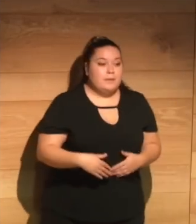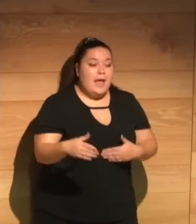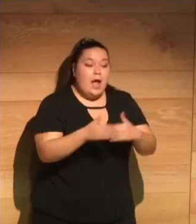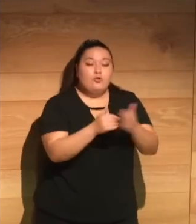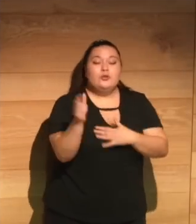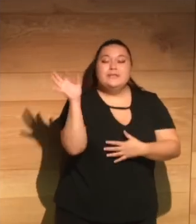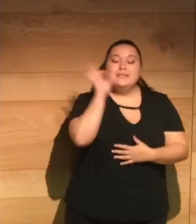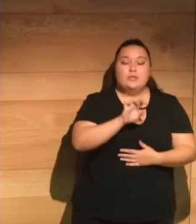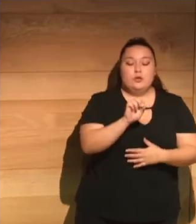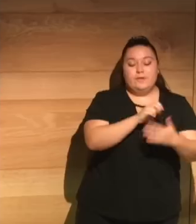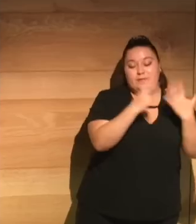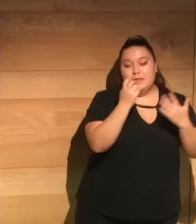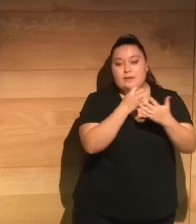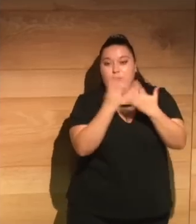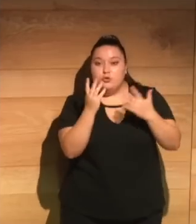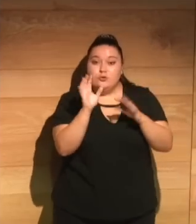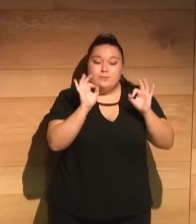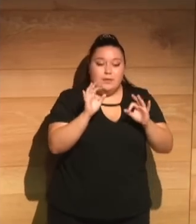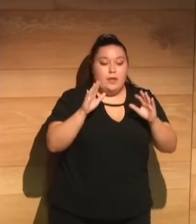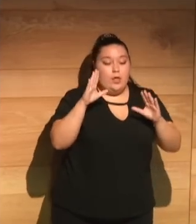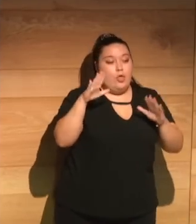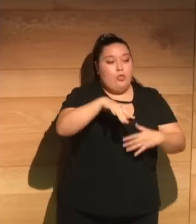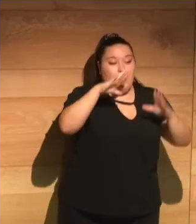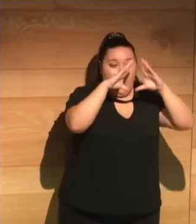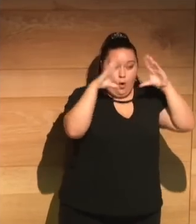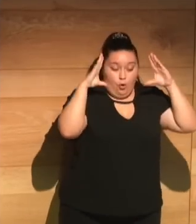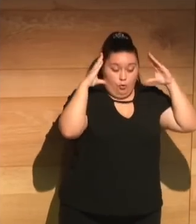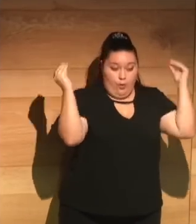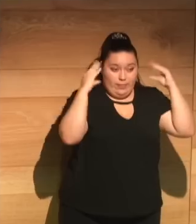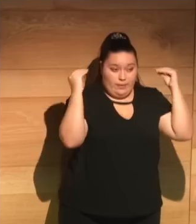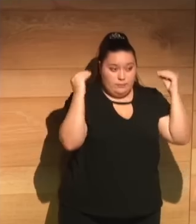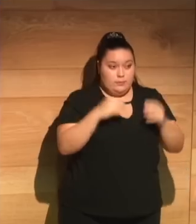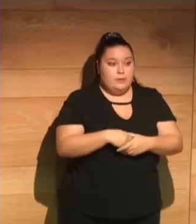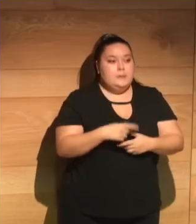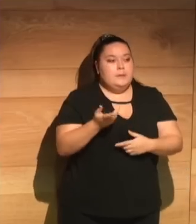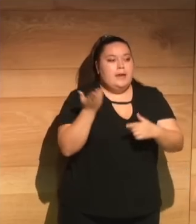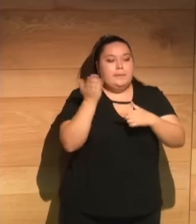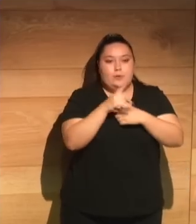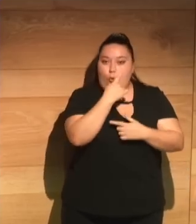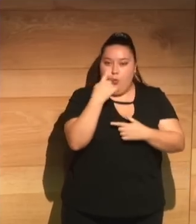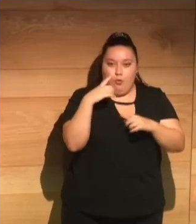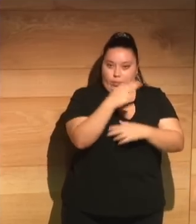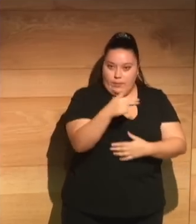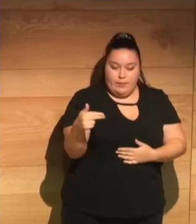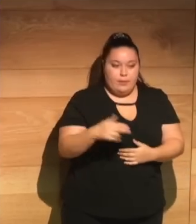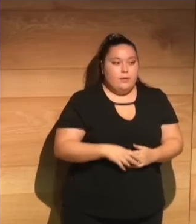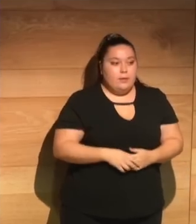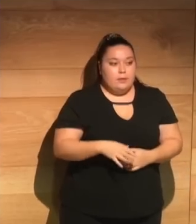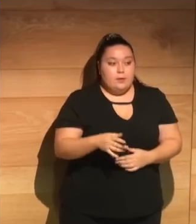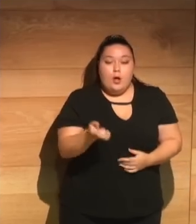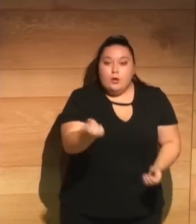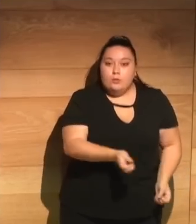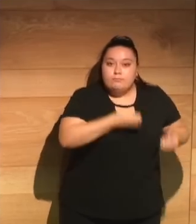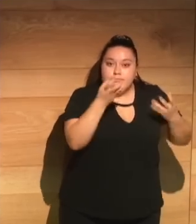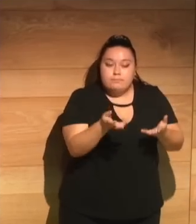XVII y XVIII en Holanda ya empiezan a representar, tenemos un Vermeer que es directamente una representación de un ojo de pez, donde está contando